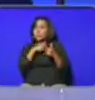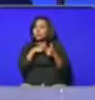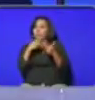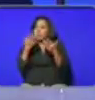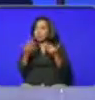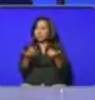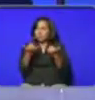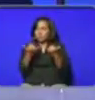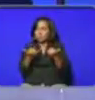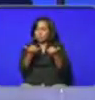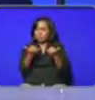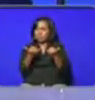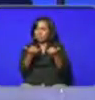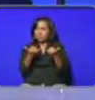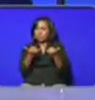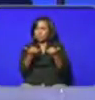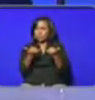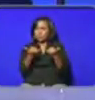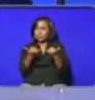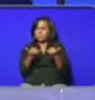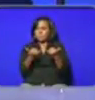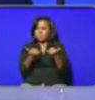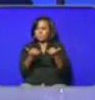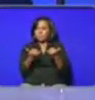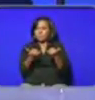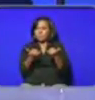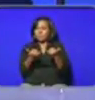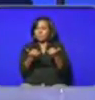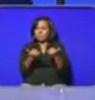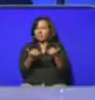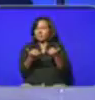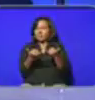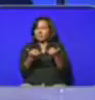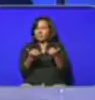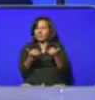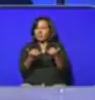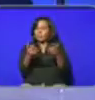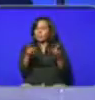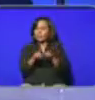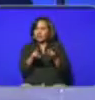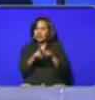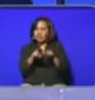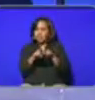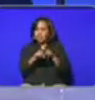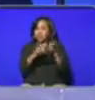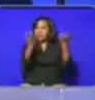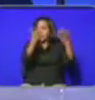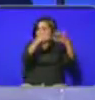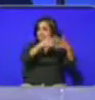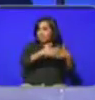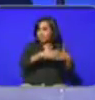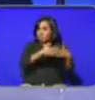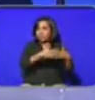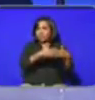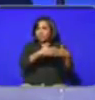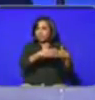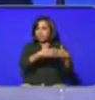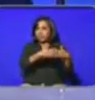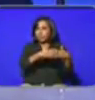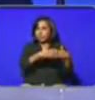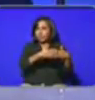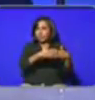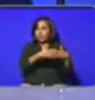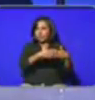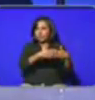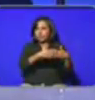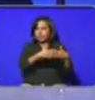esa certificación tenga una gran componente en la industria, que sean las empresas, que sea el sector productivo el